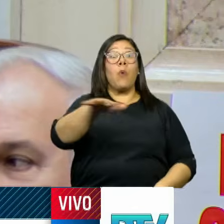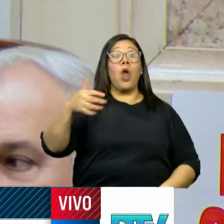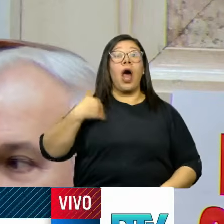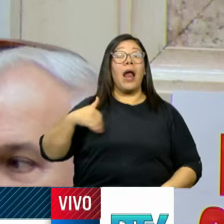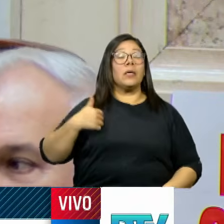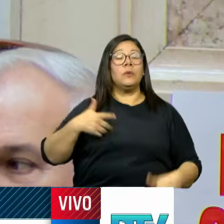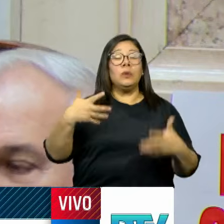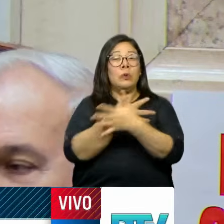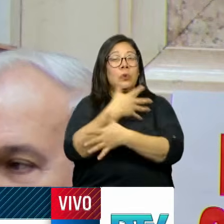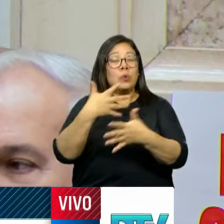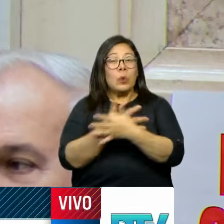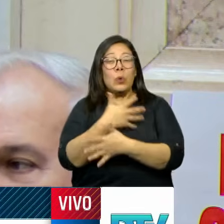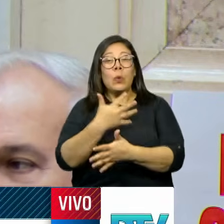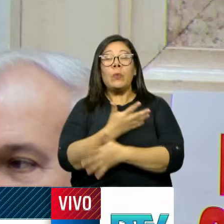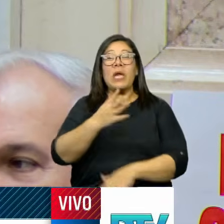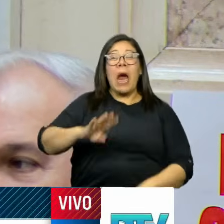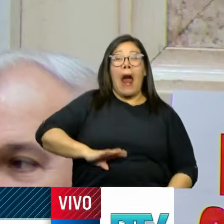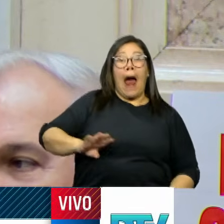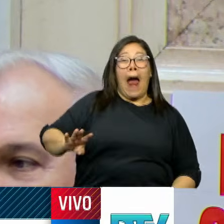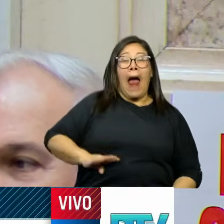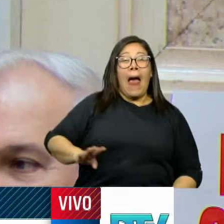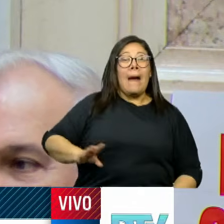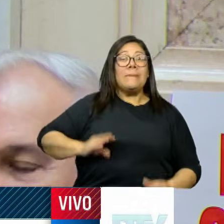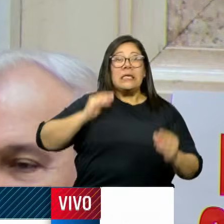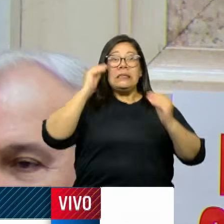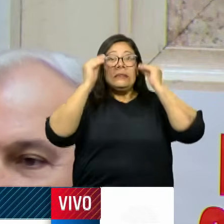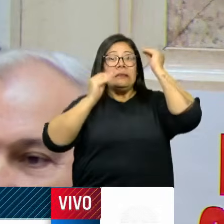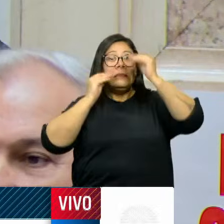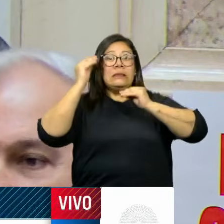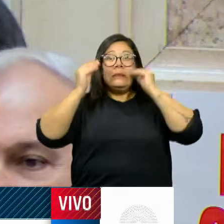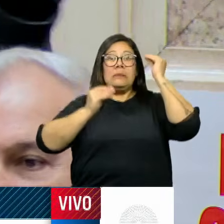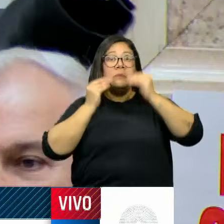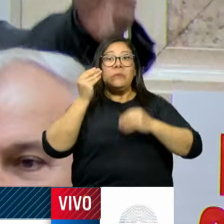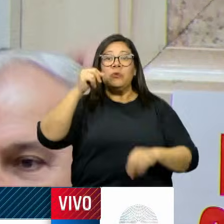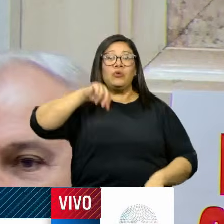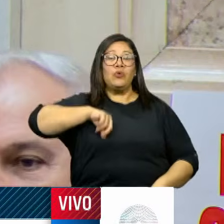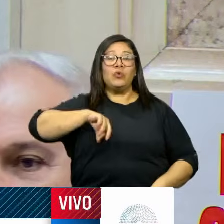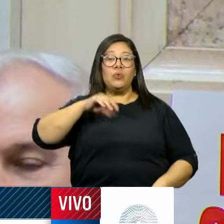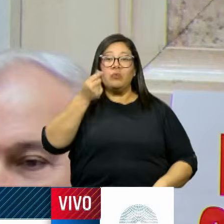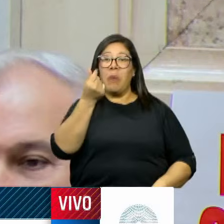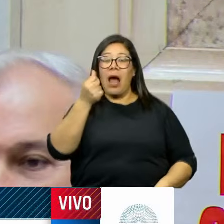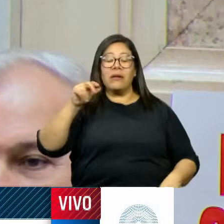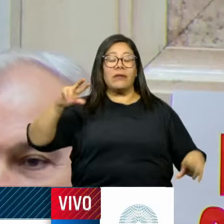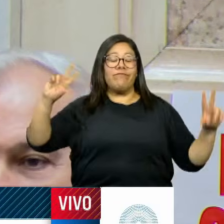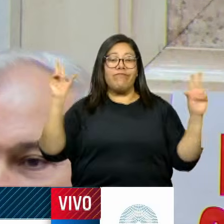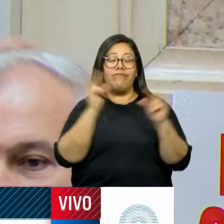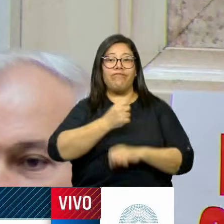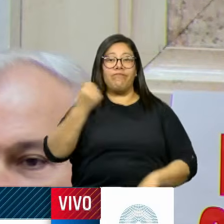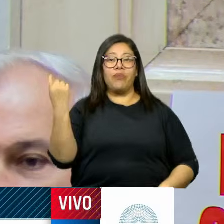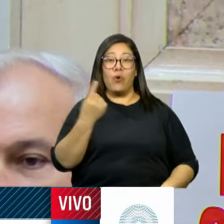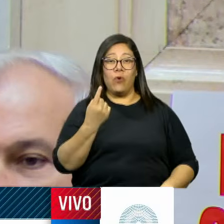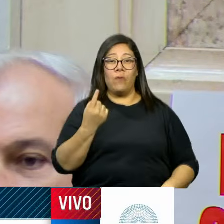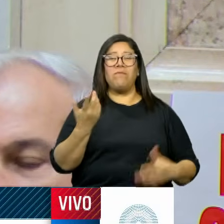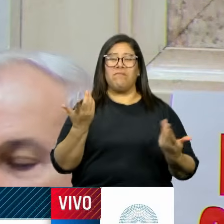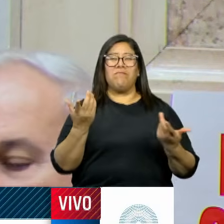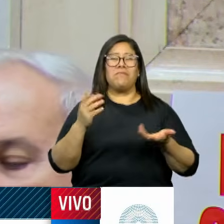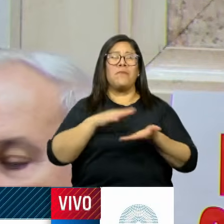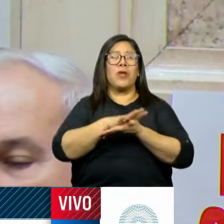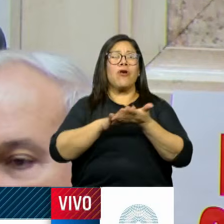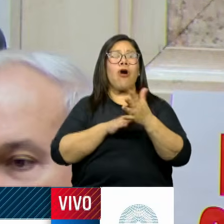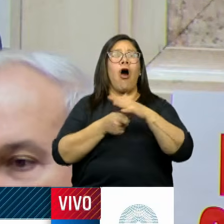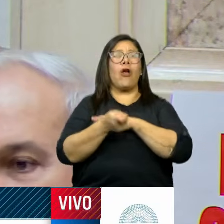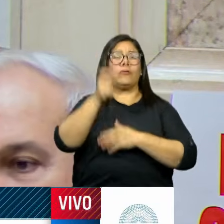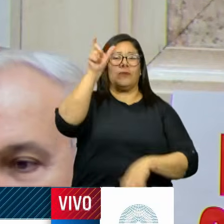fin de mes. No voy a gastar minutos en todo lo que se ha acumulado de la corrupción de